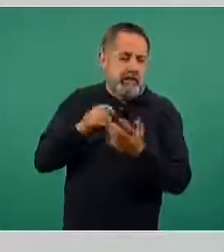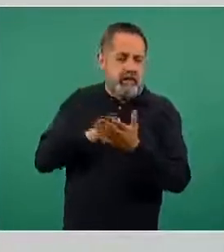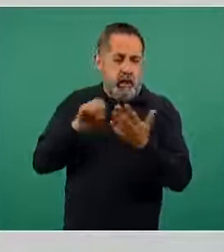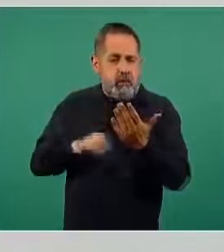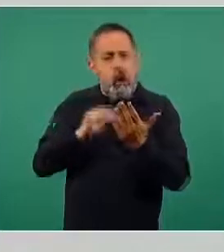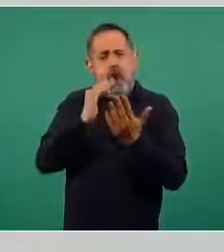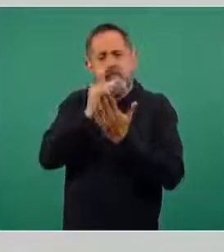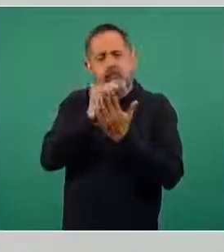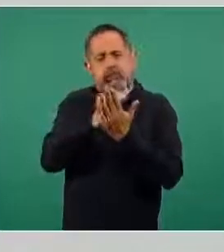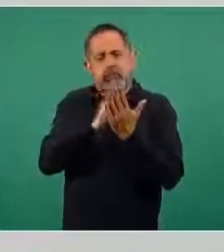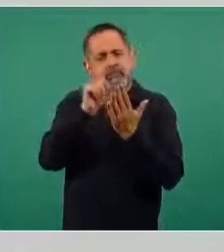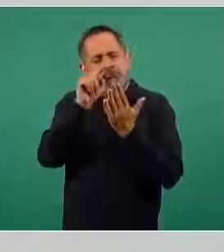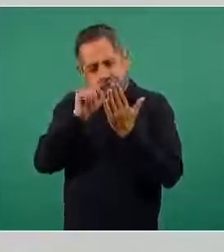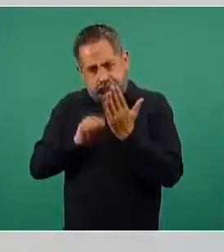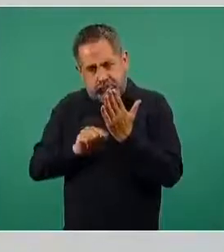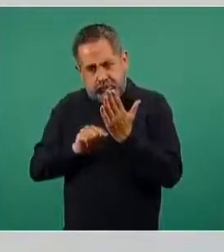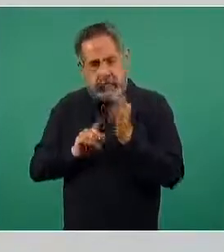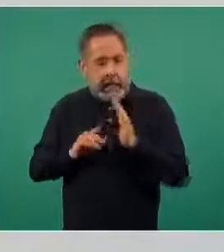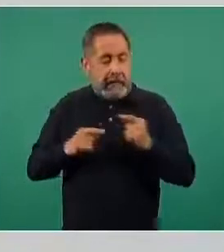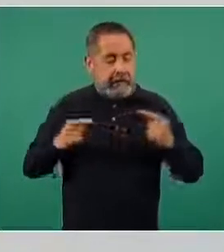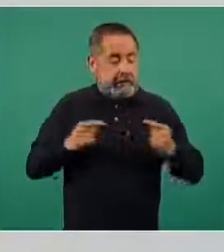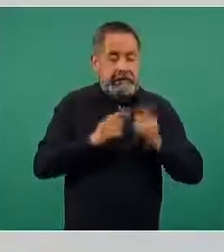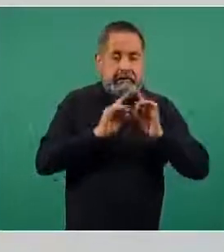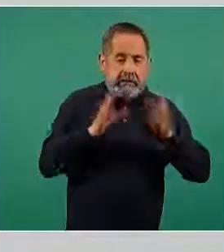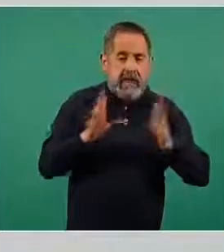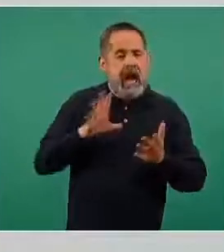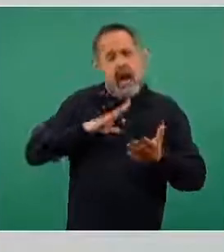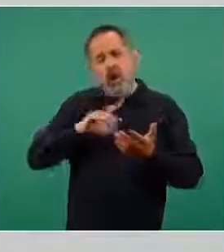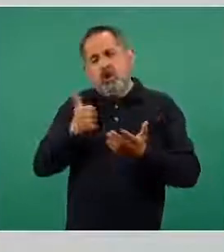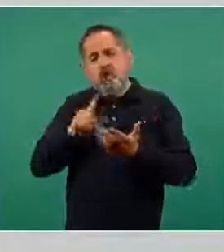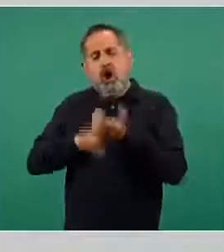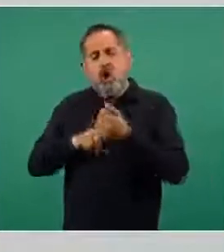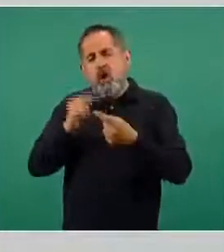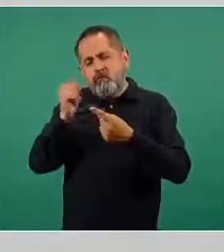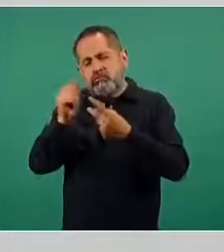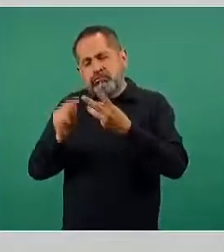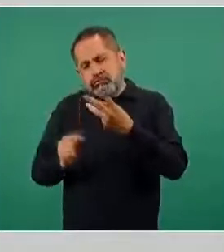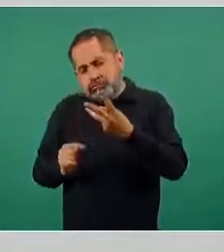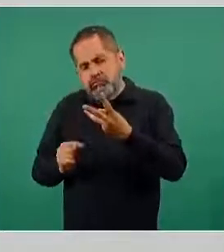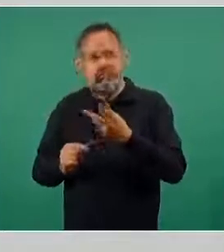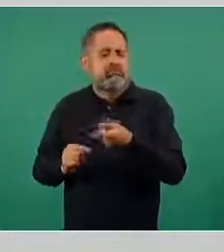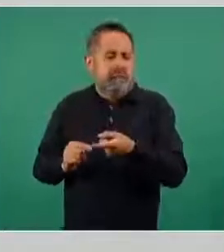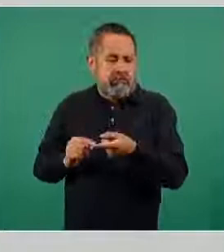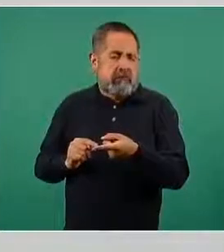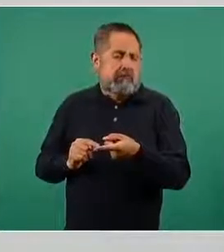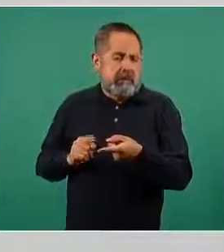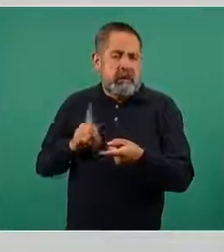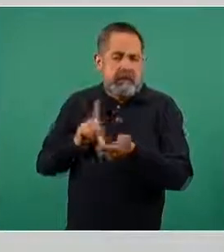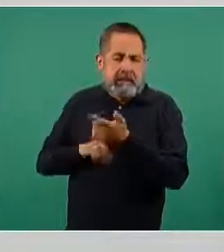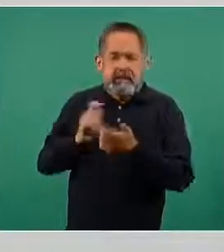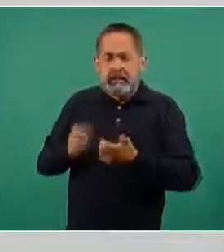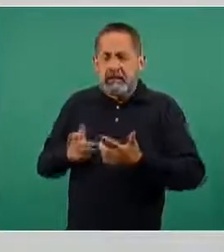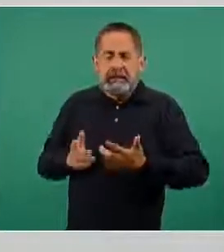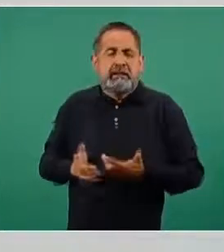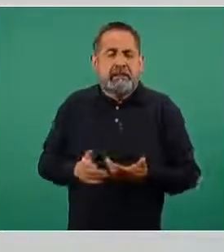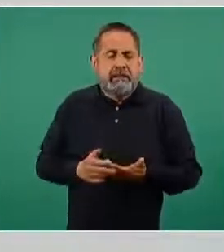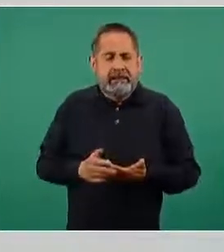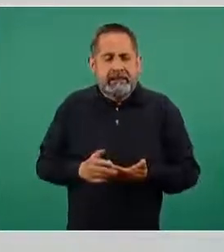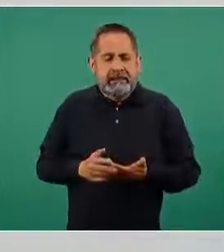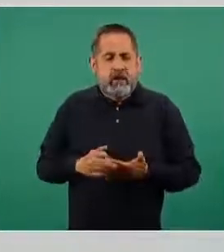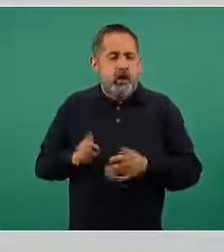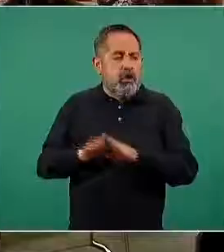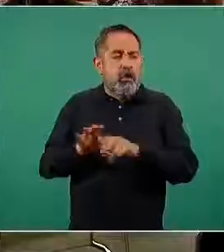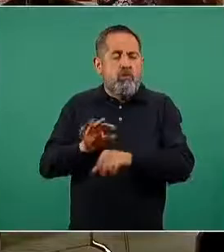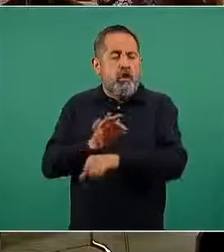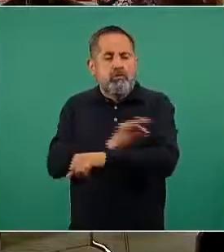a en su momento causar la reacción inmunológica. Hay otra serie de compuestos que forman parte de los